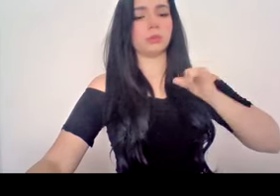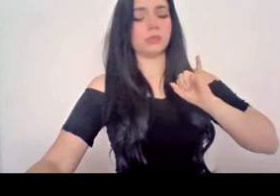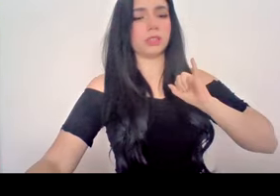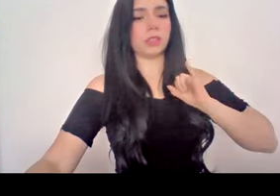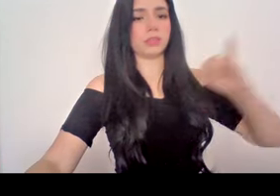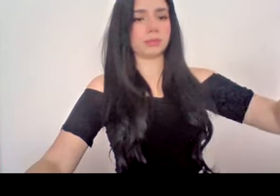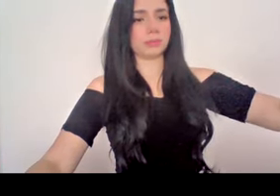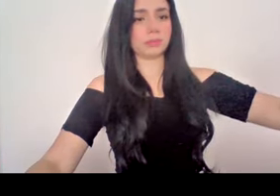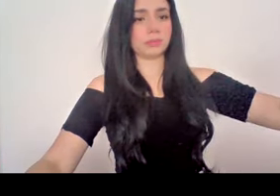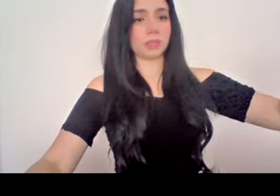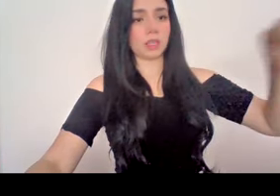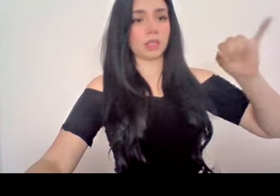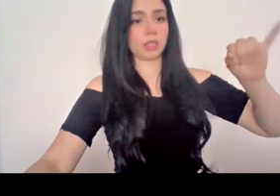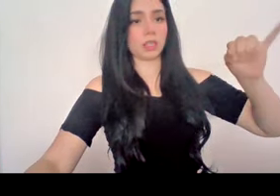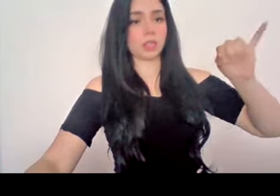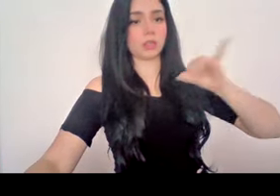Vierno, desde acá.